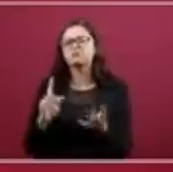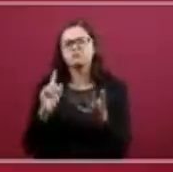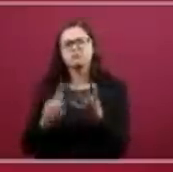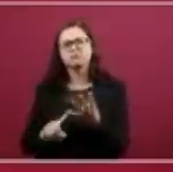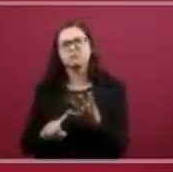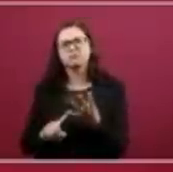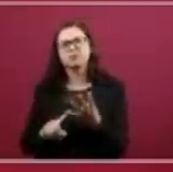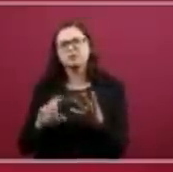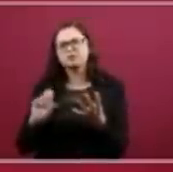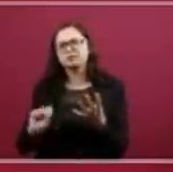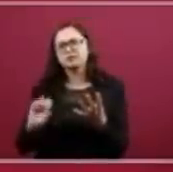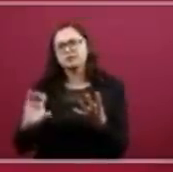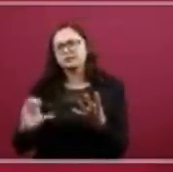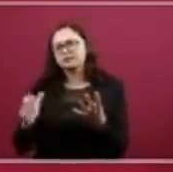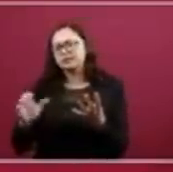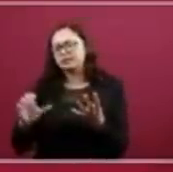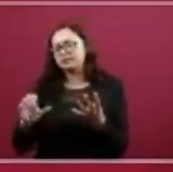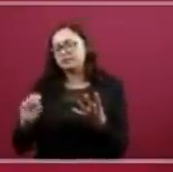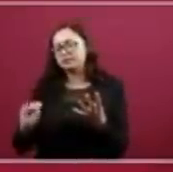me ayudan mucho,